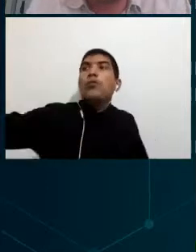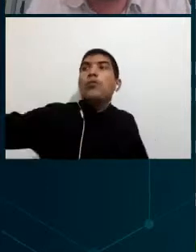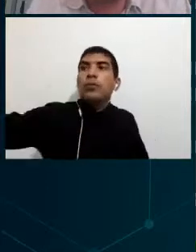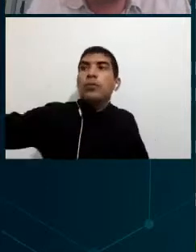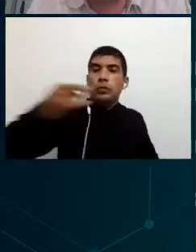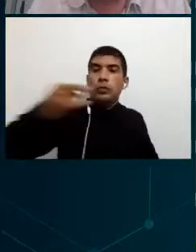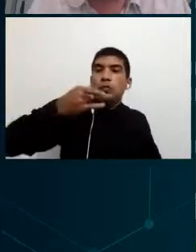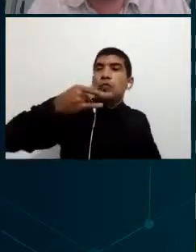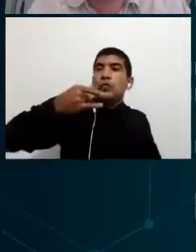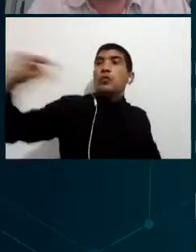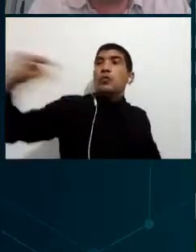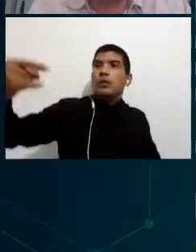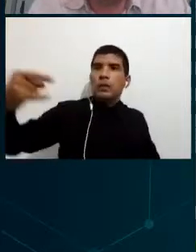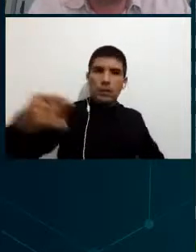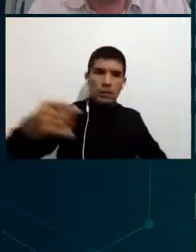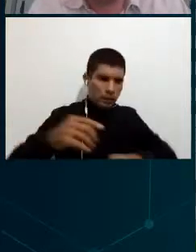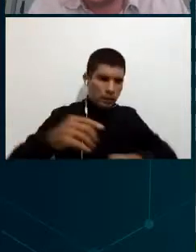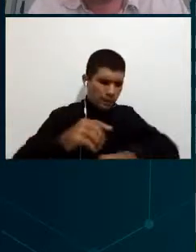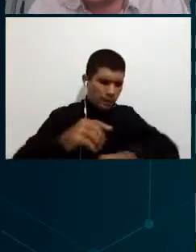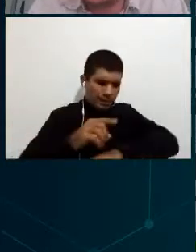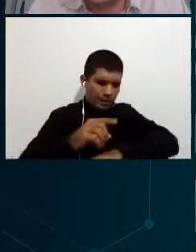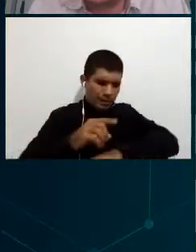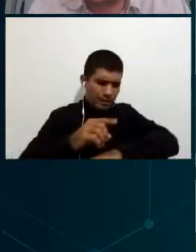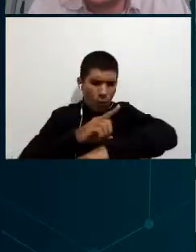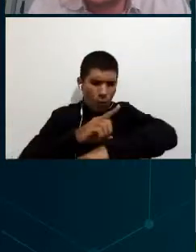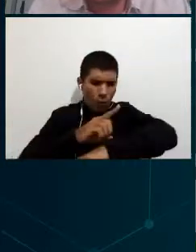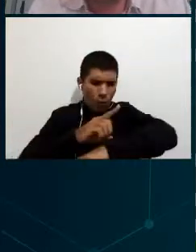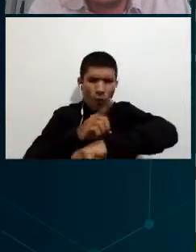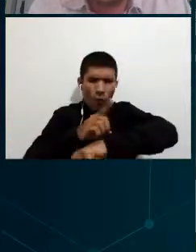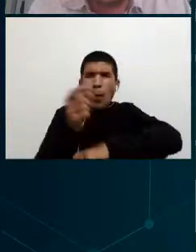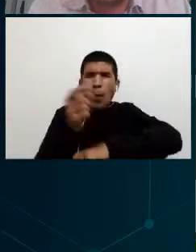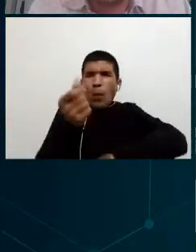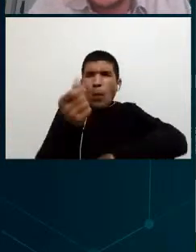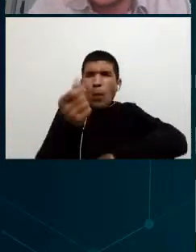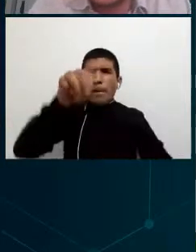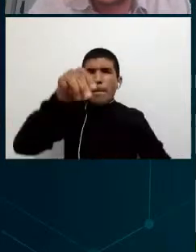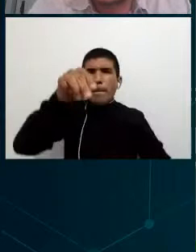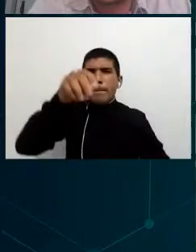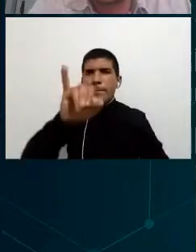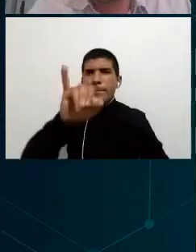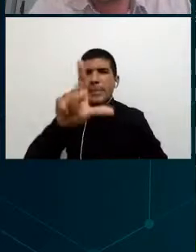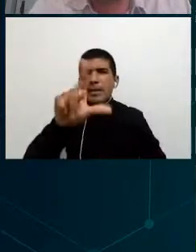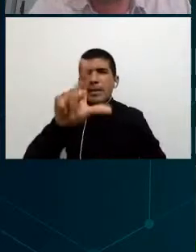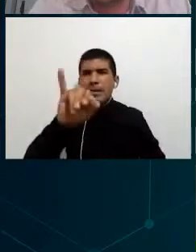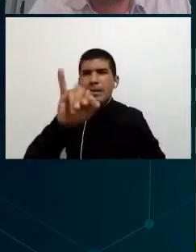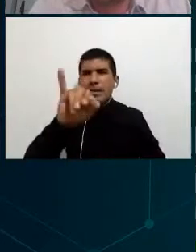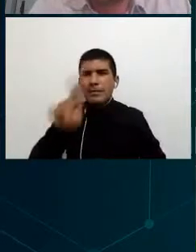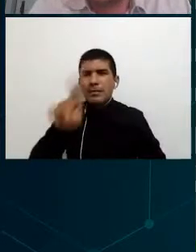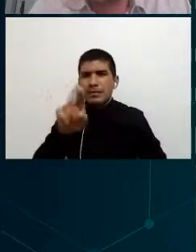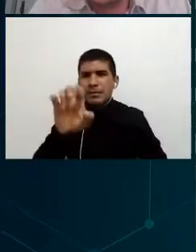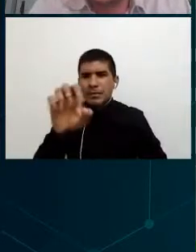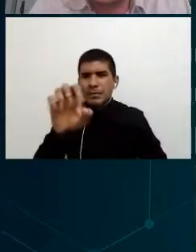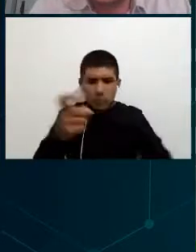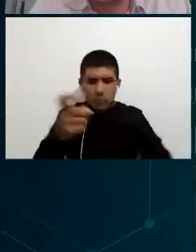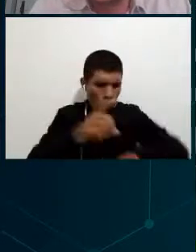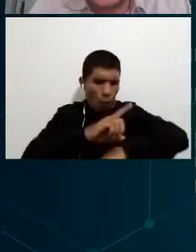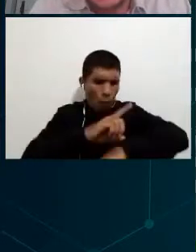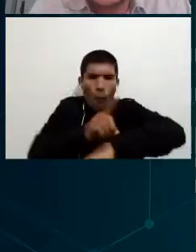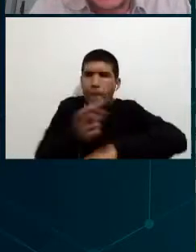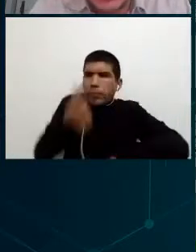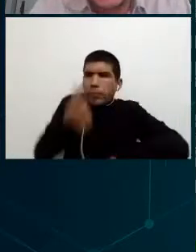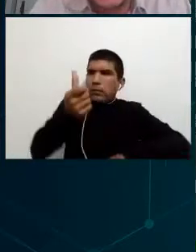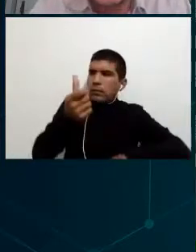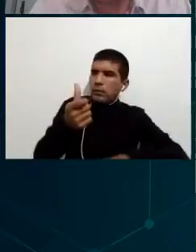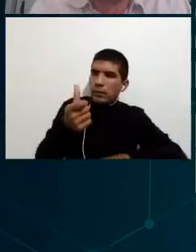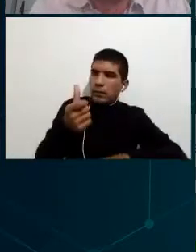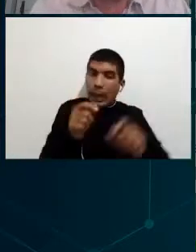Este retardo lo evaluamos tanto para la prueba 1, que es la ruta corta, como para la prueba 2, que es la